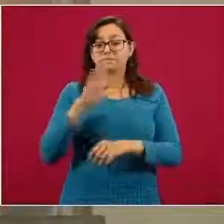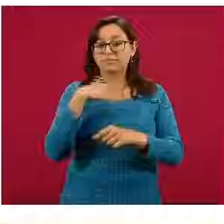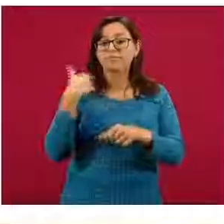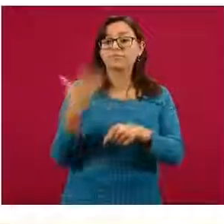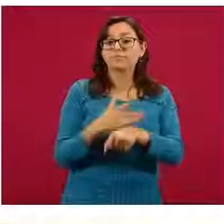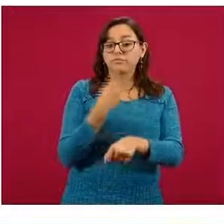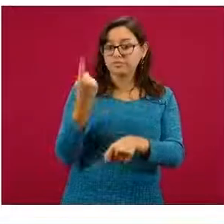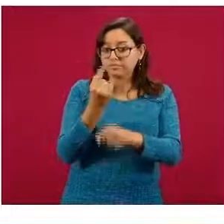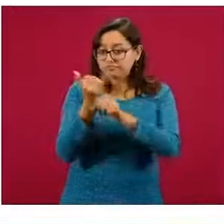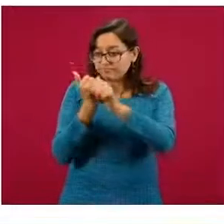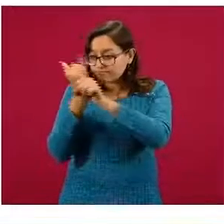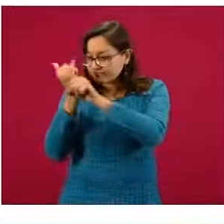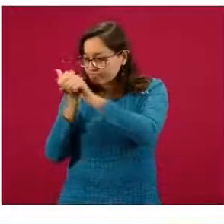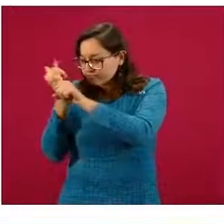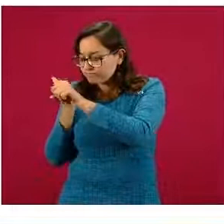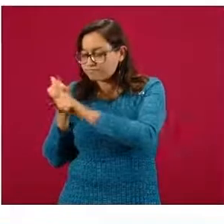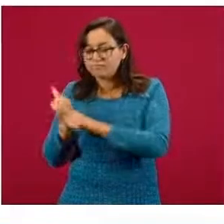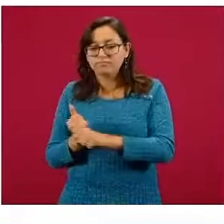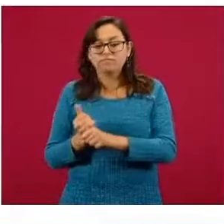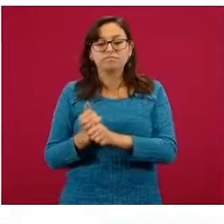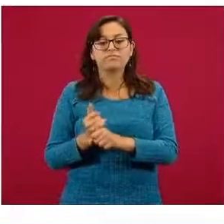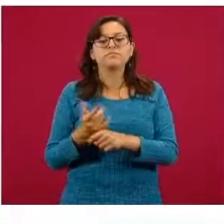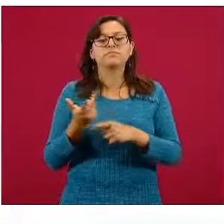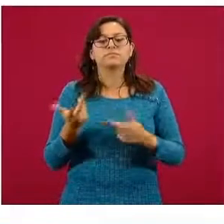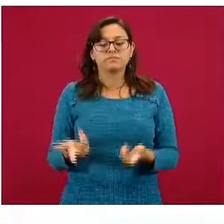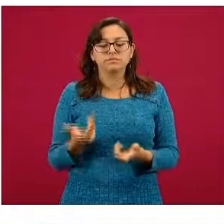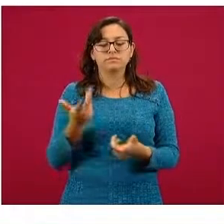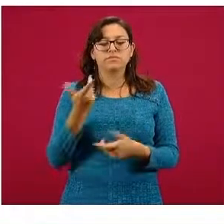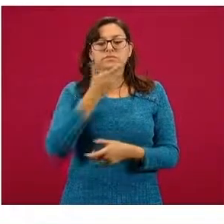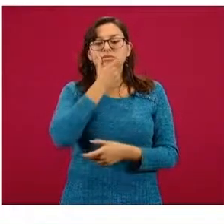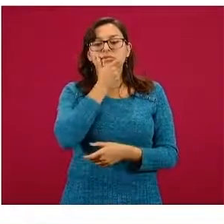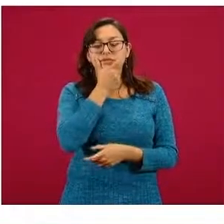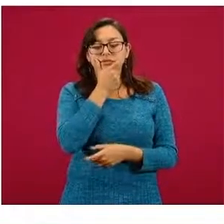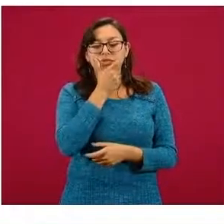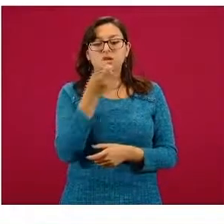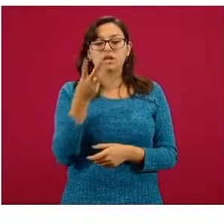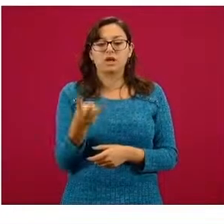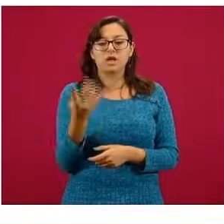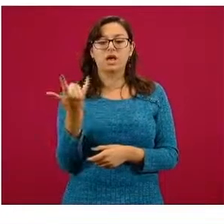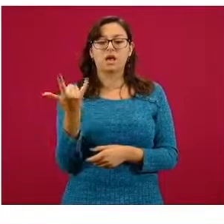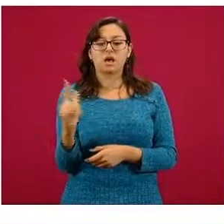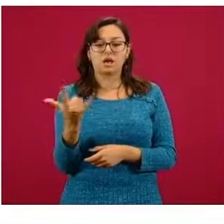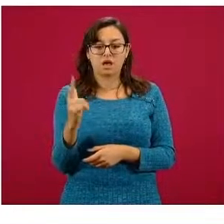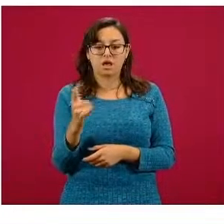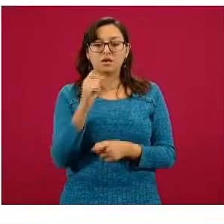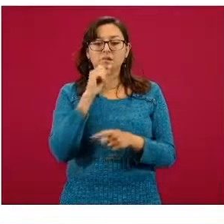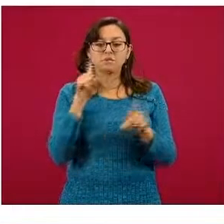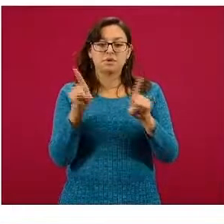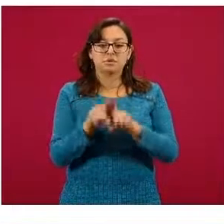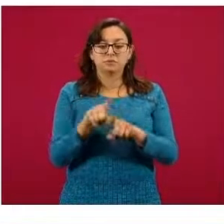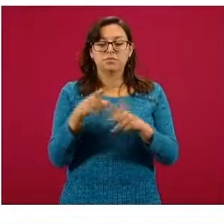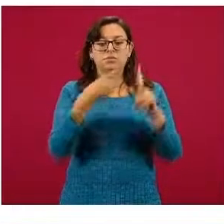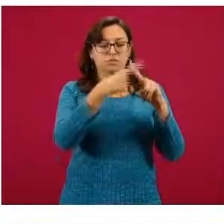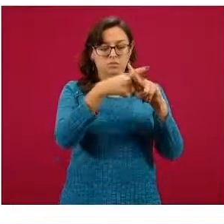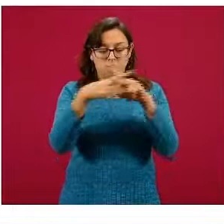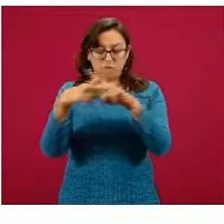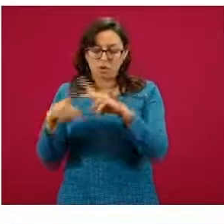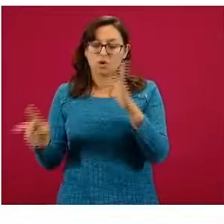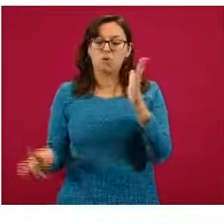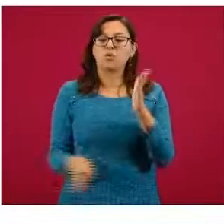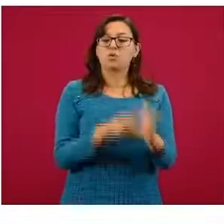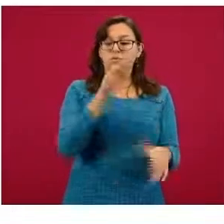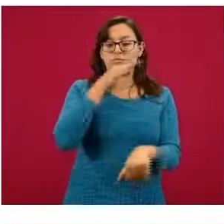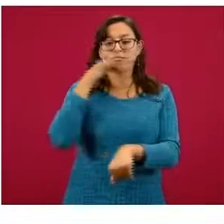investigaciones precisamente clínico-epidemiológicas, e Inglaterra el 3 de julio ajustó su recuento de casos